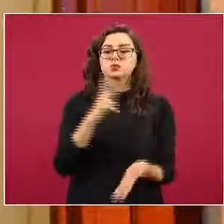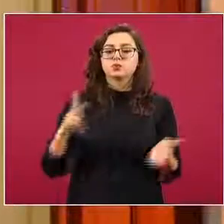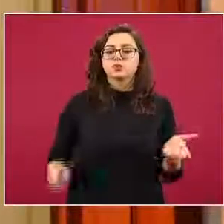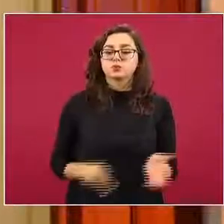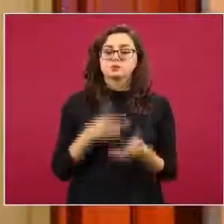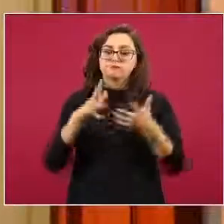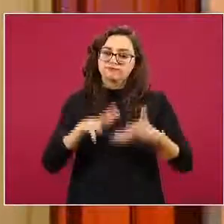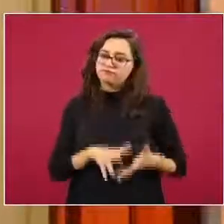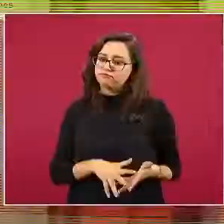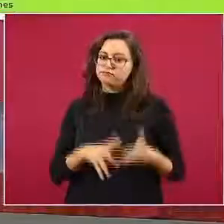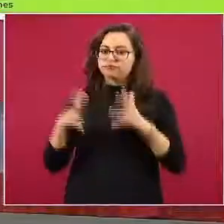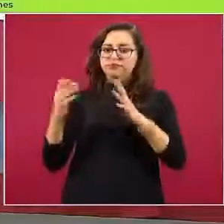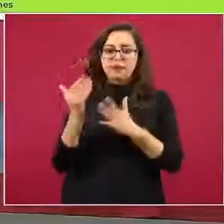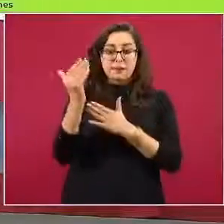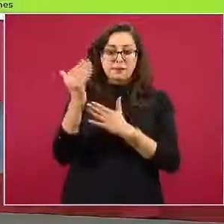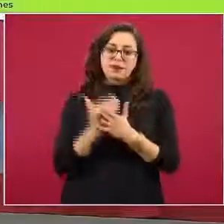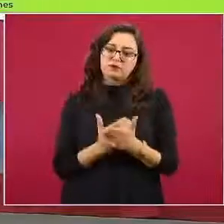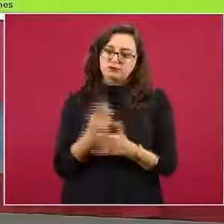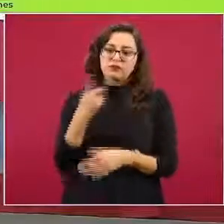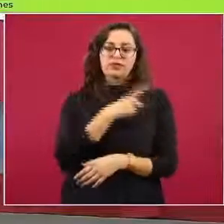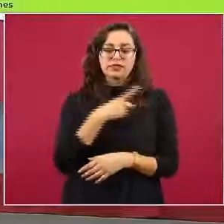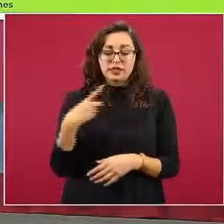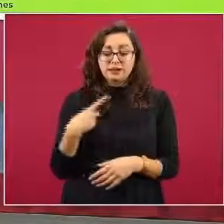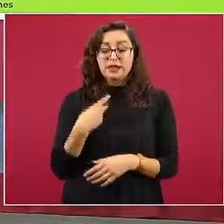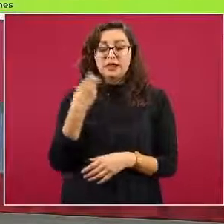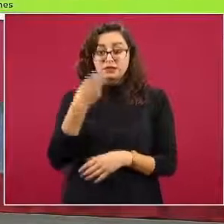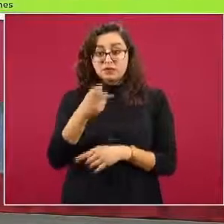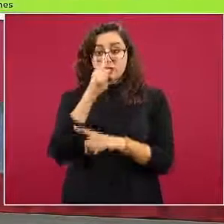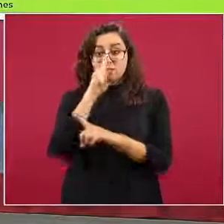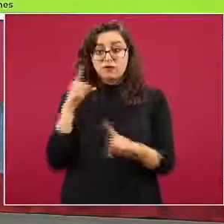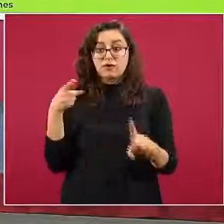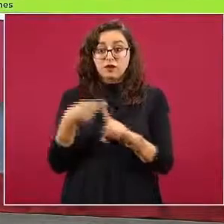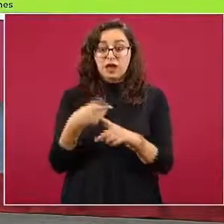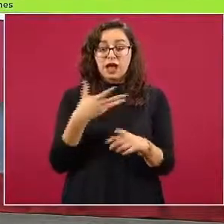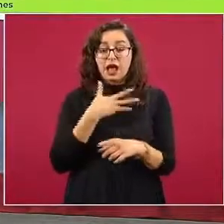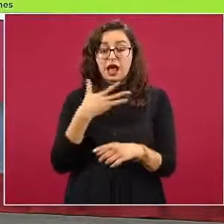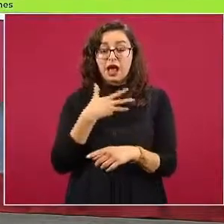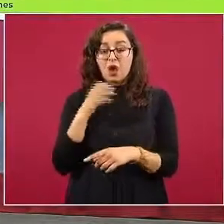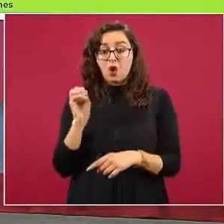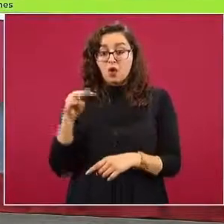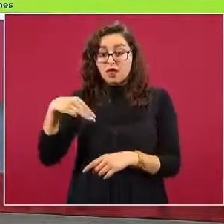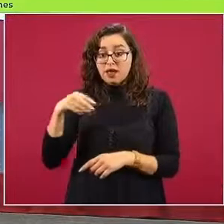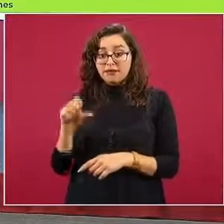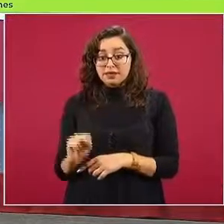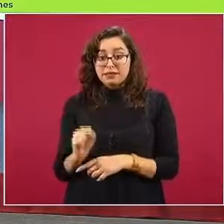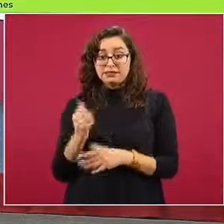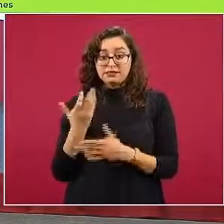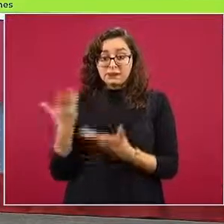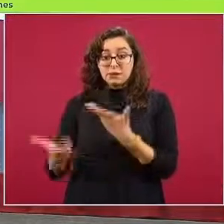las violencias. Y hay un enfoque de disminución de violencias que propone la Organización Mundial de la Salud